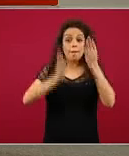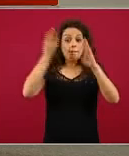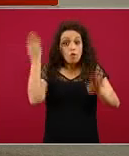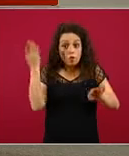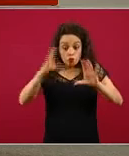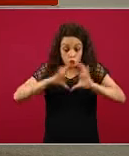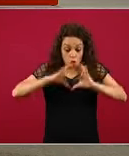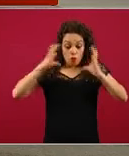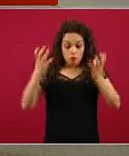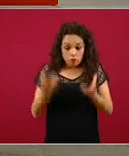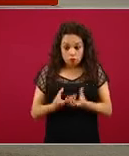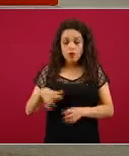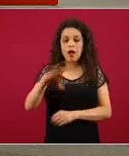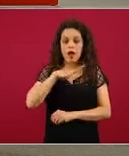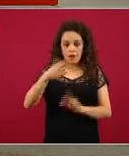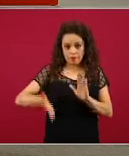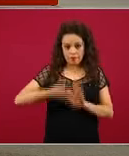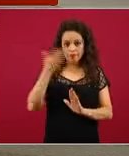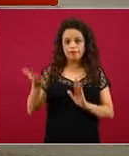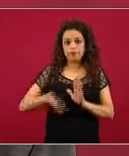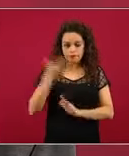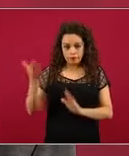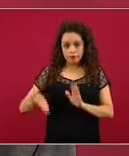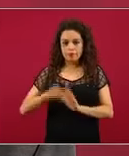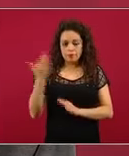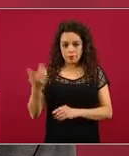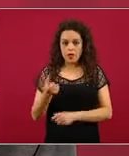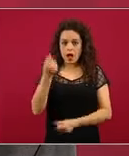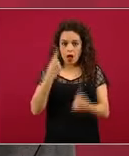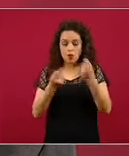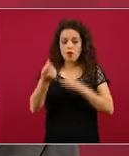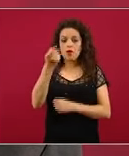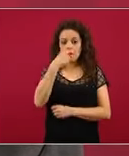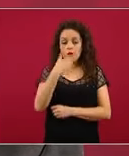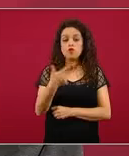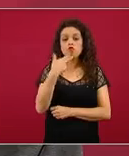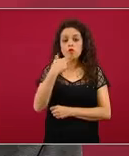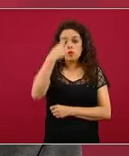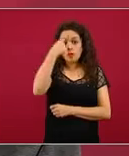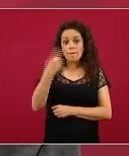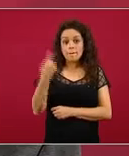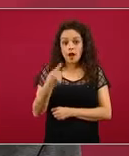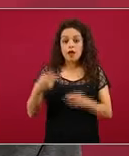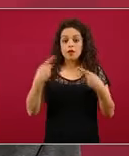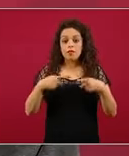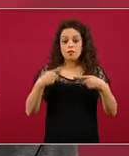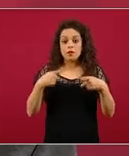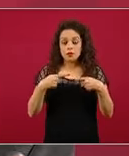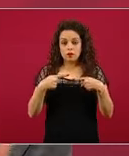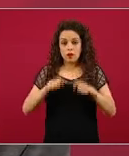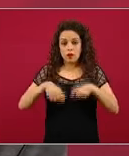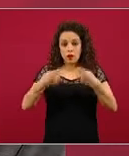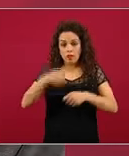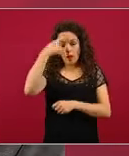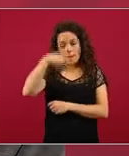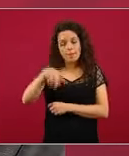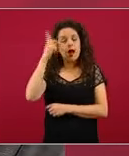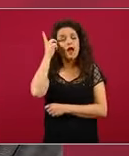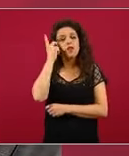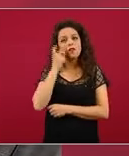en el mundo entero hubo escasez de algunos medicamentos que normalmente se utilizan para sedar a las personas enfermas o